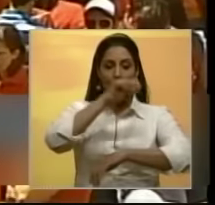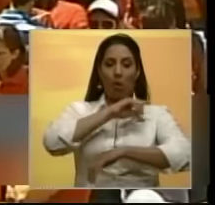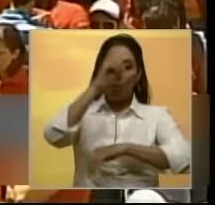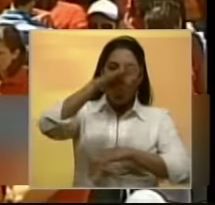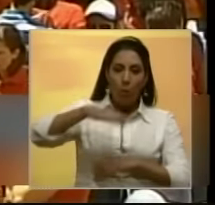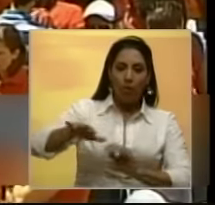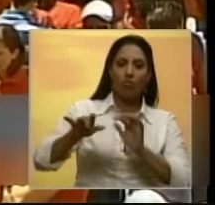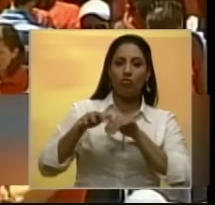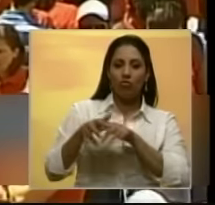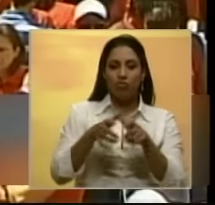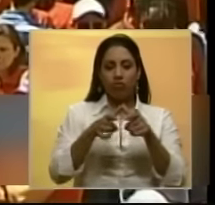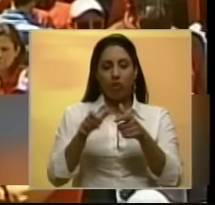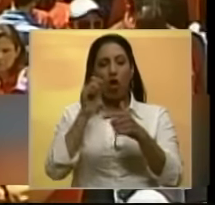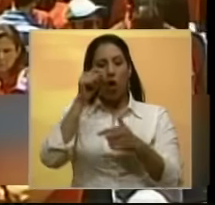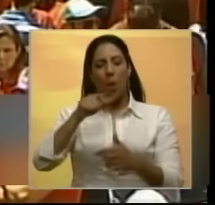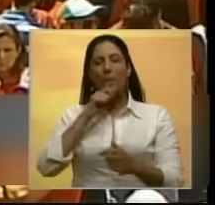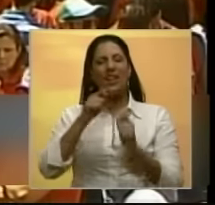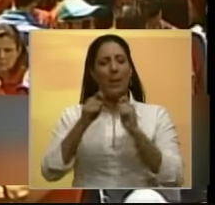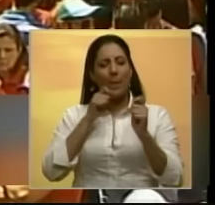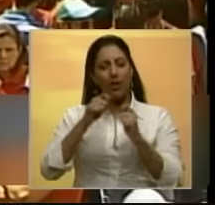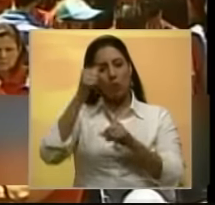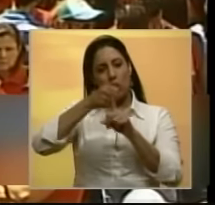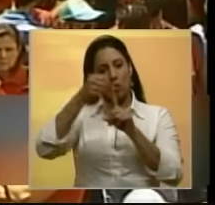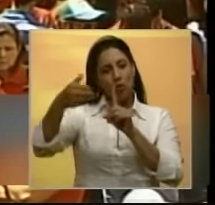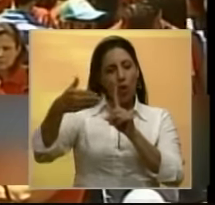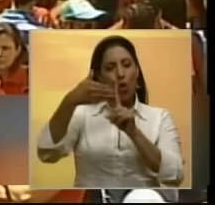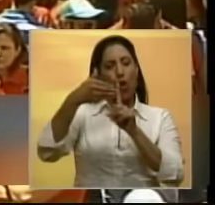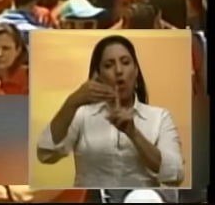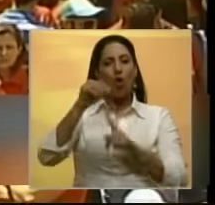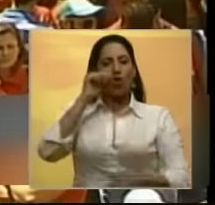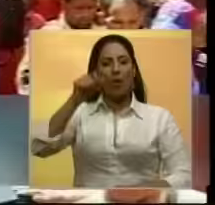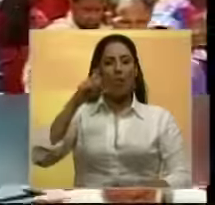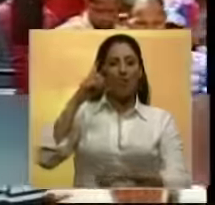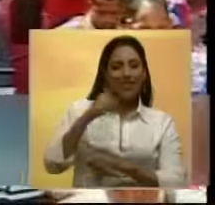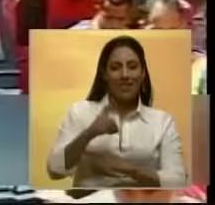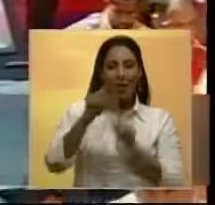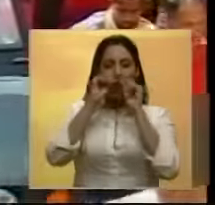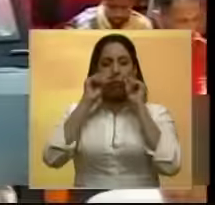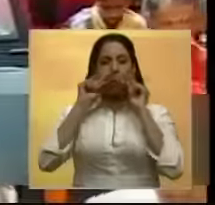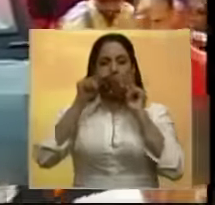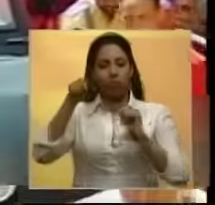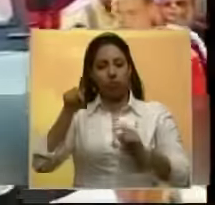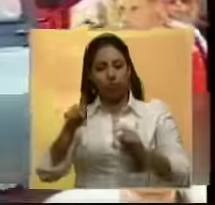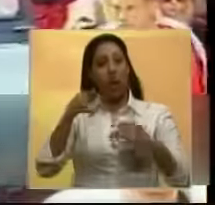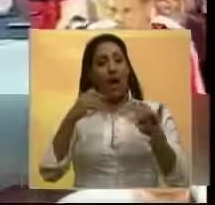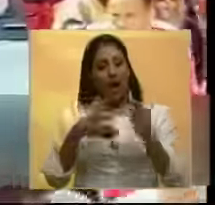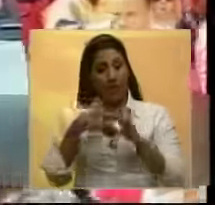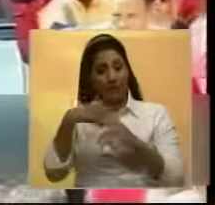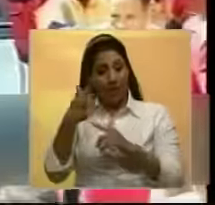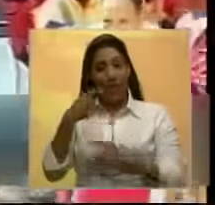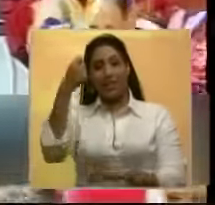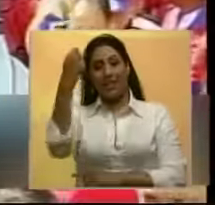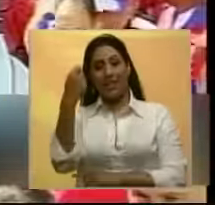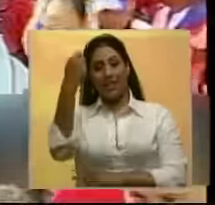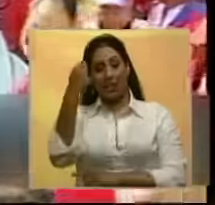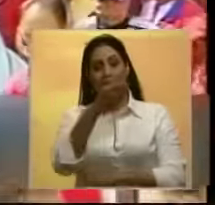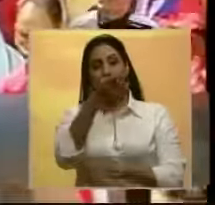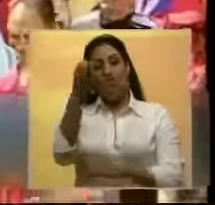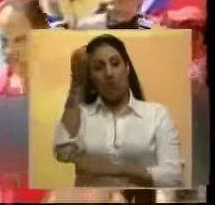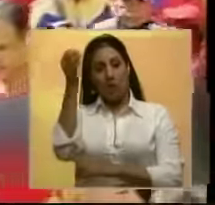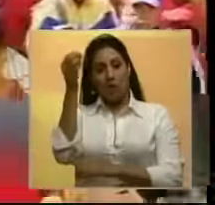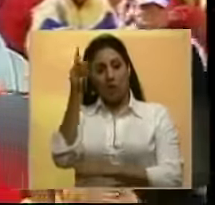Popular. Fabricio Ojeda, periodista, luchó contra la dictadura de Marcos Pérez Jiménez. Luego fue diputado al